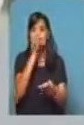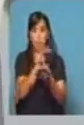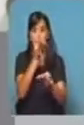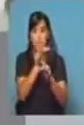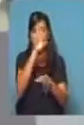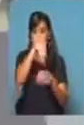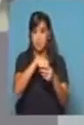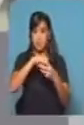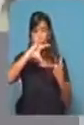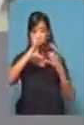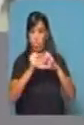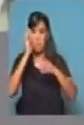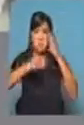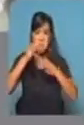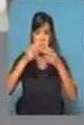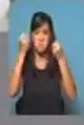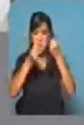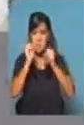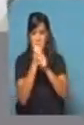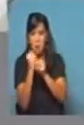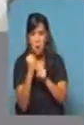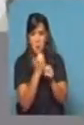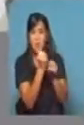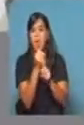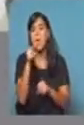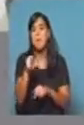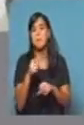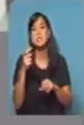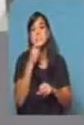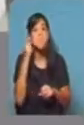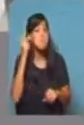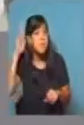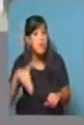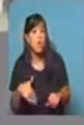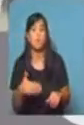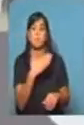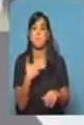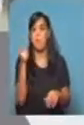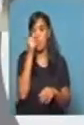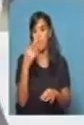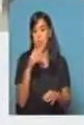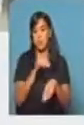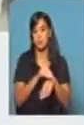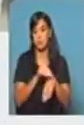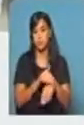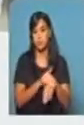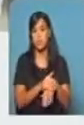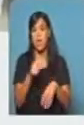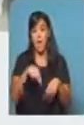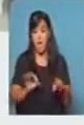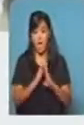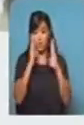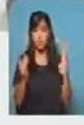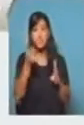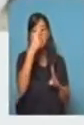y que como decíamos en el caso de ser menores los que deberán responder van a ser sus padres en lo que va del año ya hubo 117